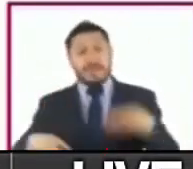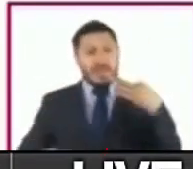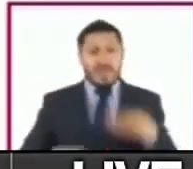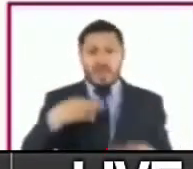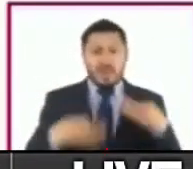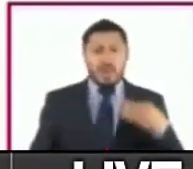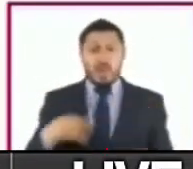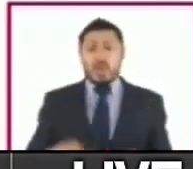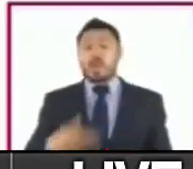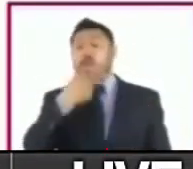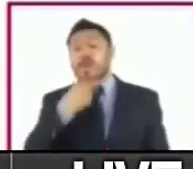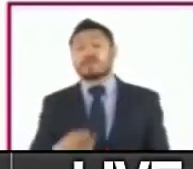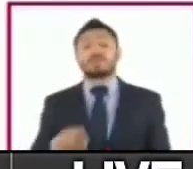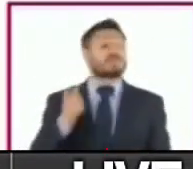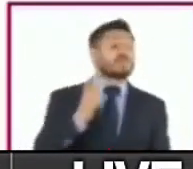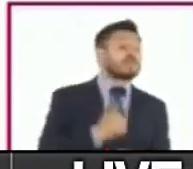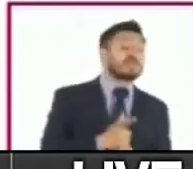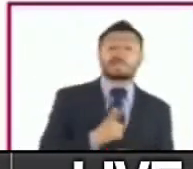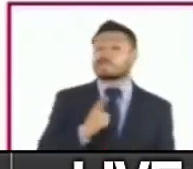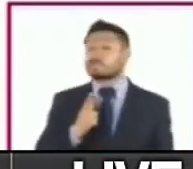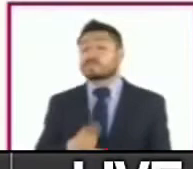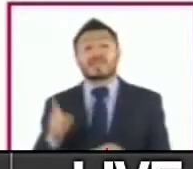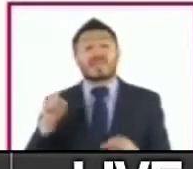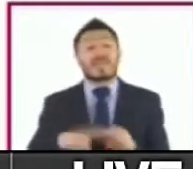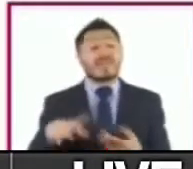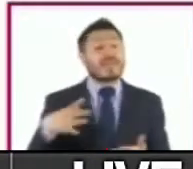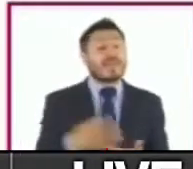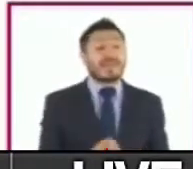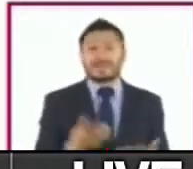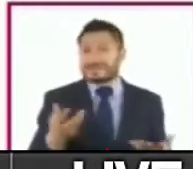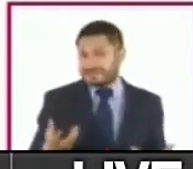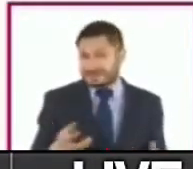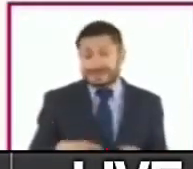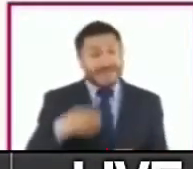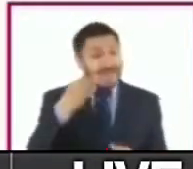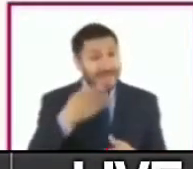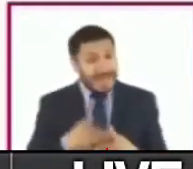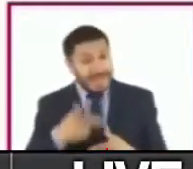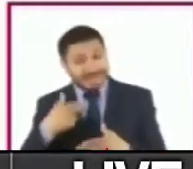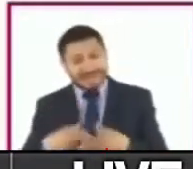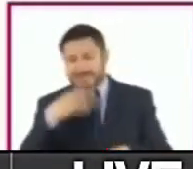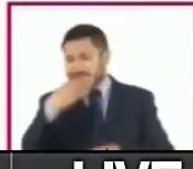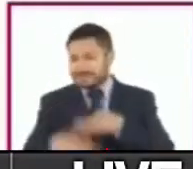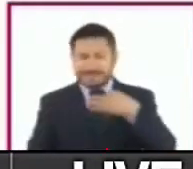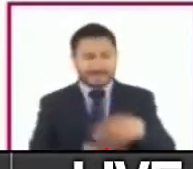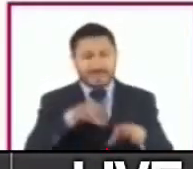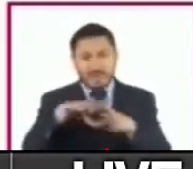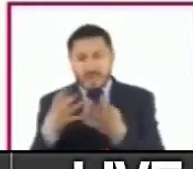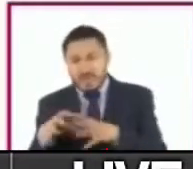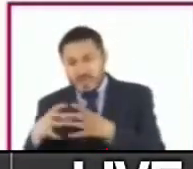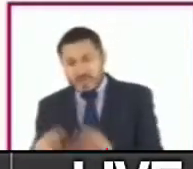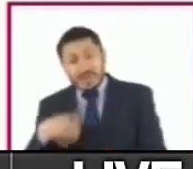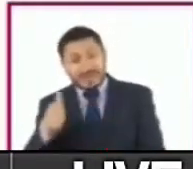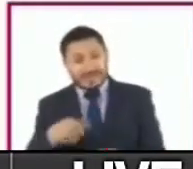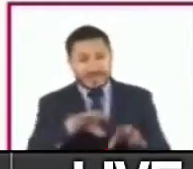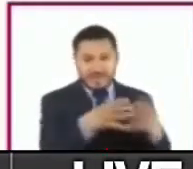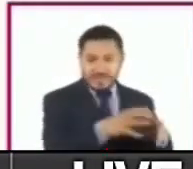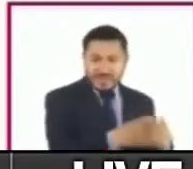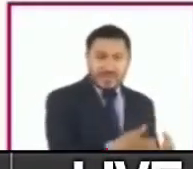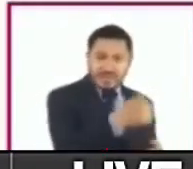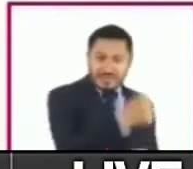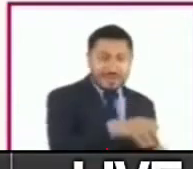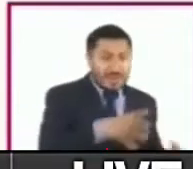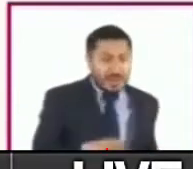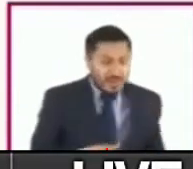así sucesivamente hasta que se hayan lanzado todas las pelotas. Ya que se han lanzado las 6 pelotas de cada